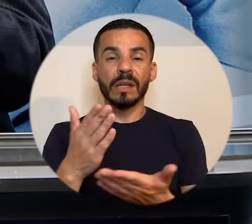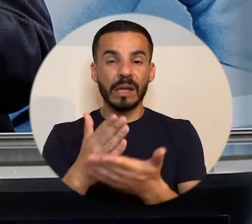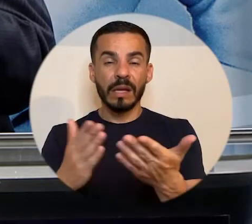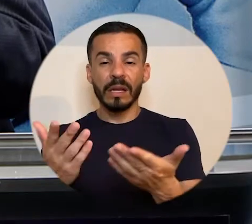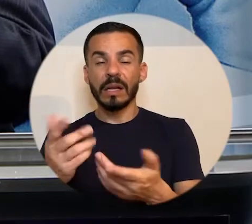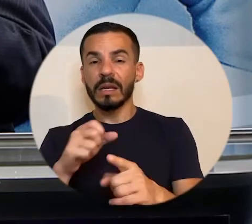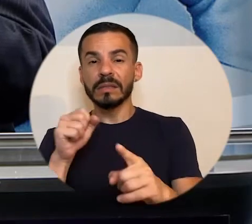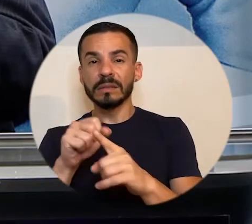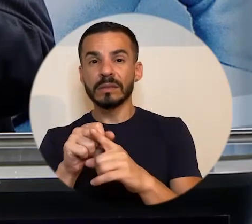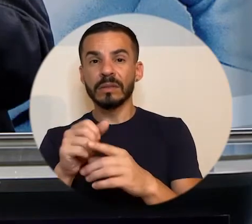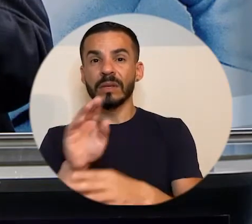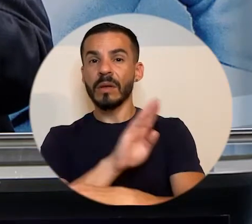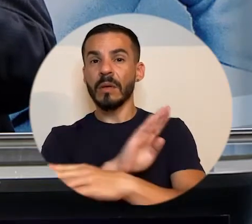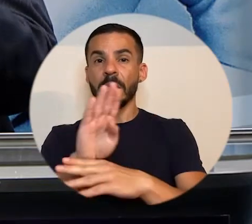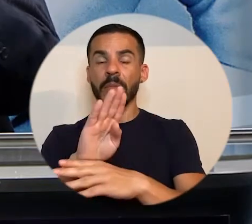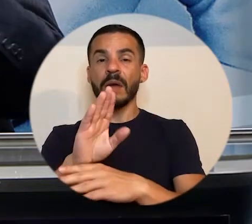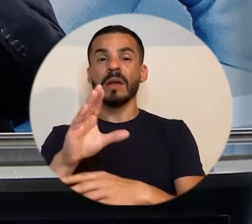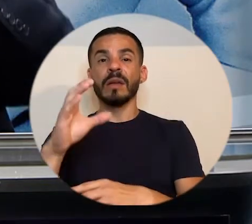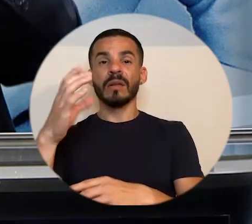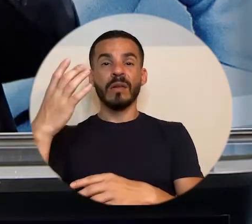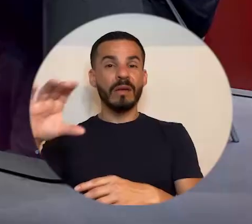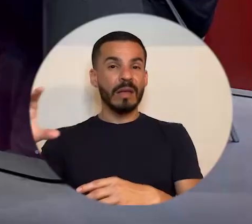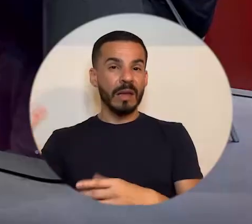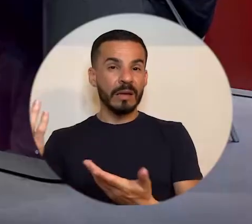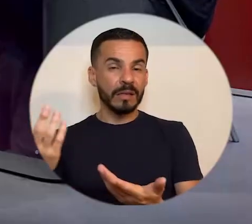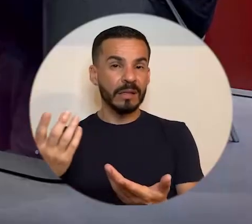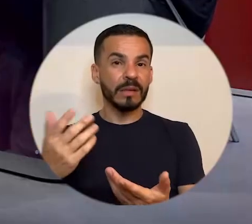el caso de bancos en el Caribe